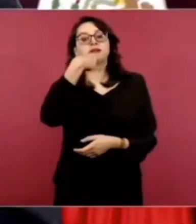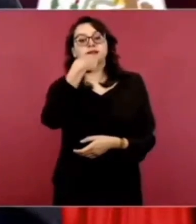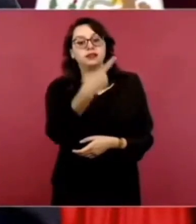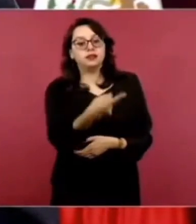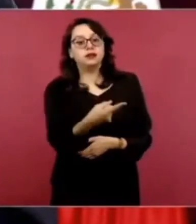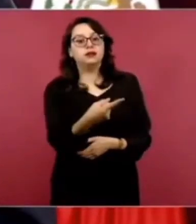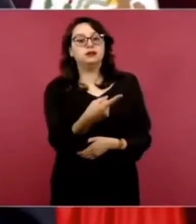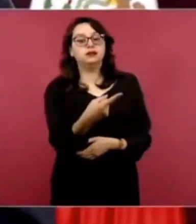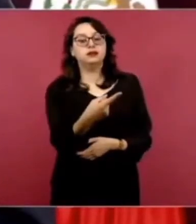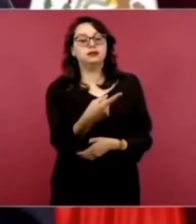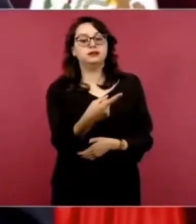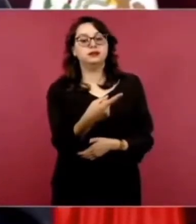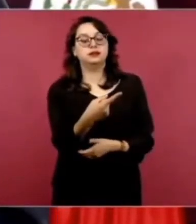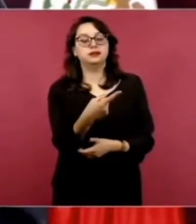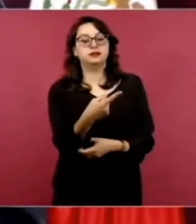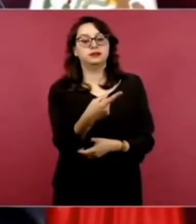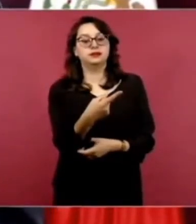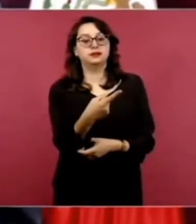que